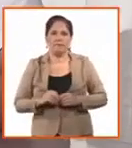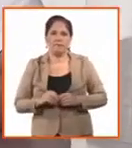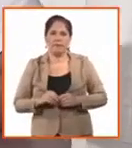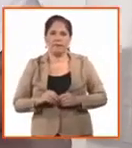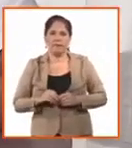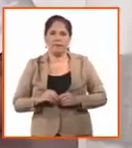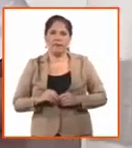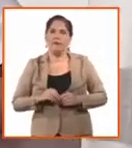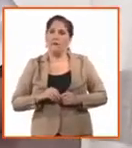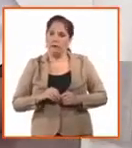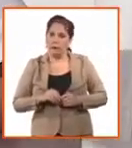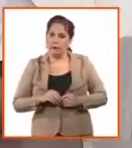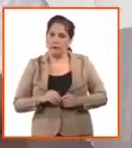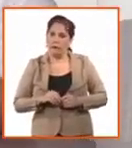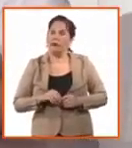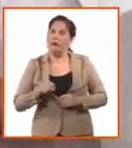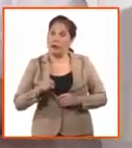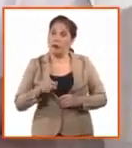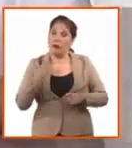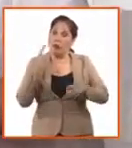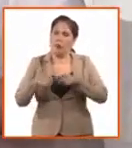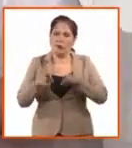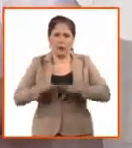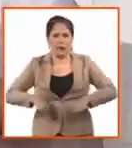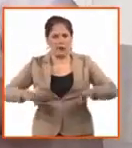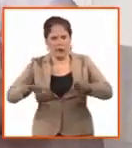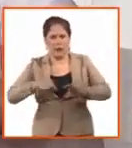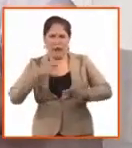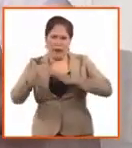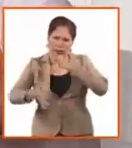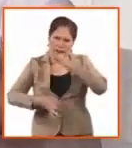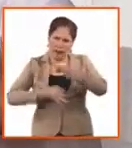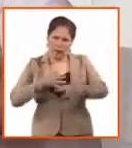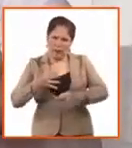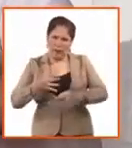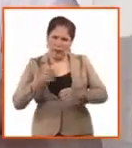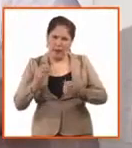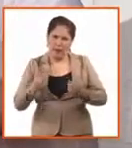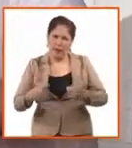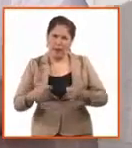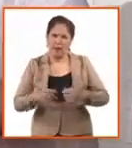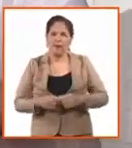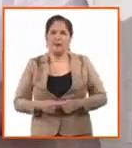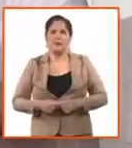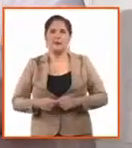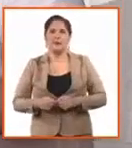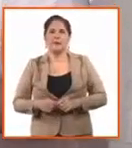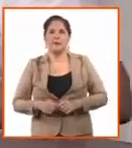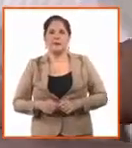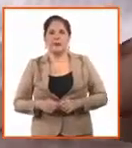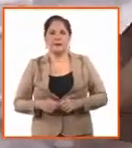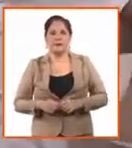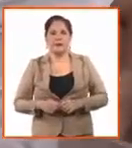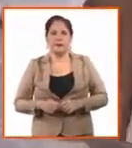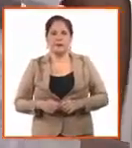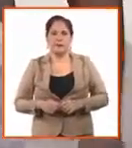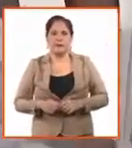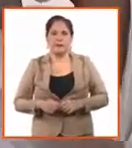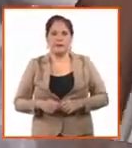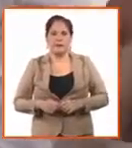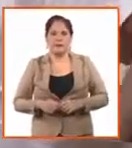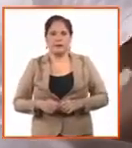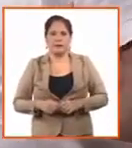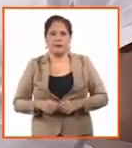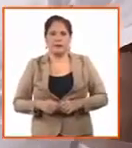entonces eso va para mucha tela por donde cortar entonces si la mesa quiere ser ponerse un fire como el día fernández ya tenemos la problema es